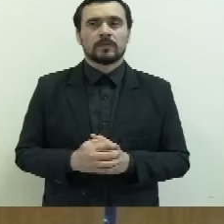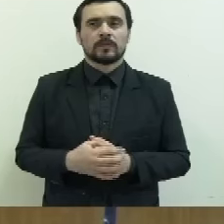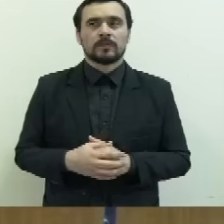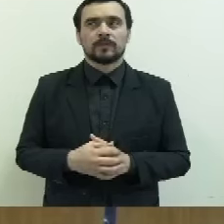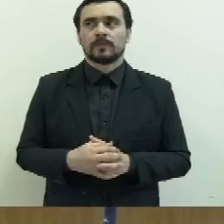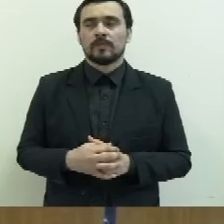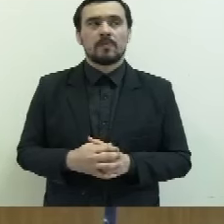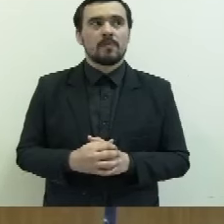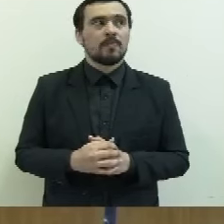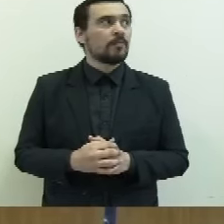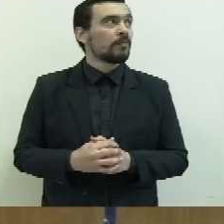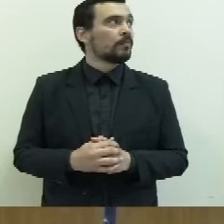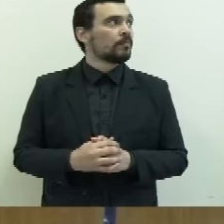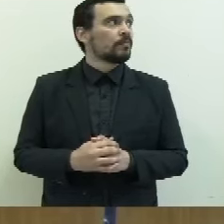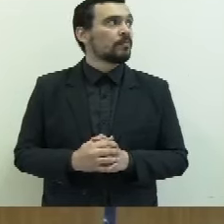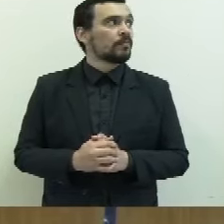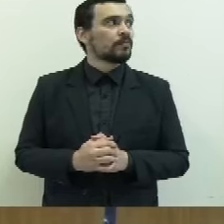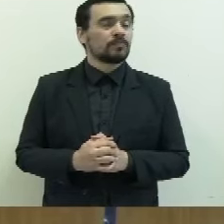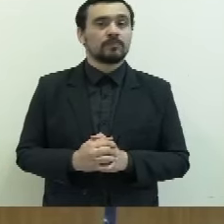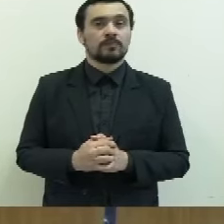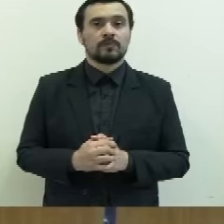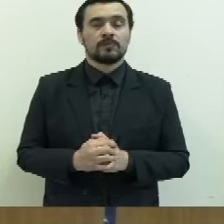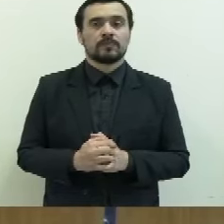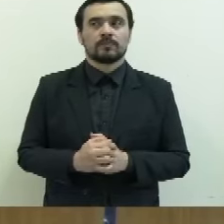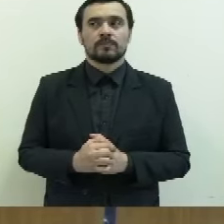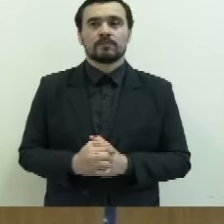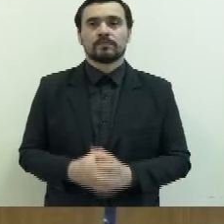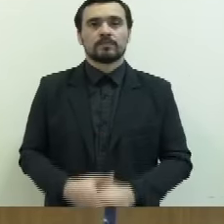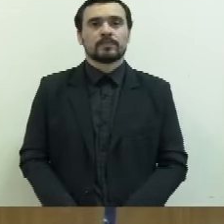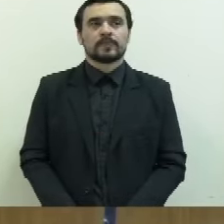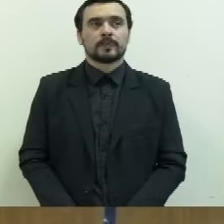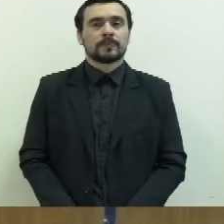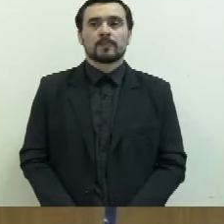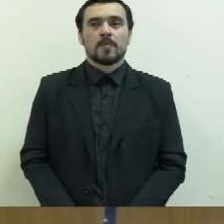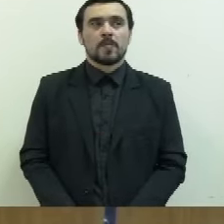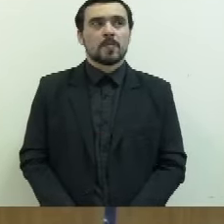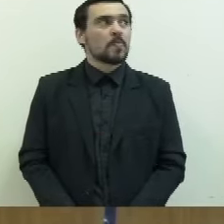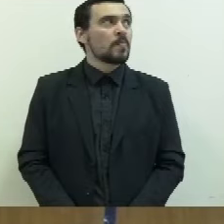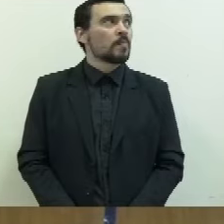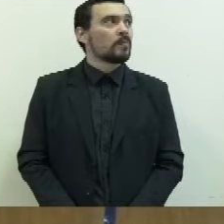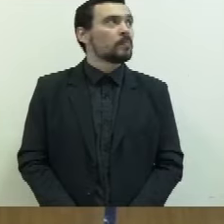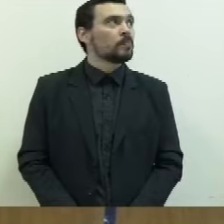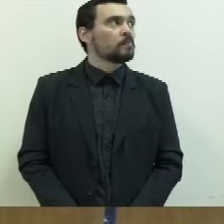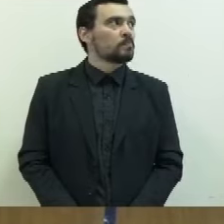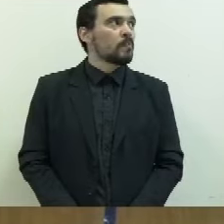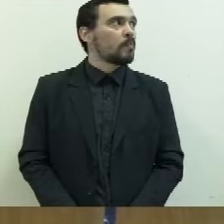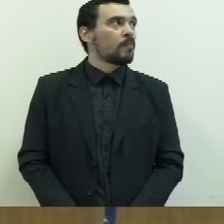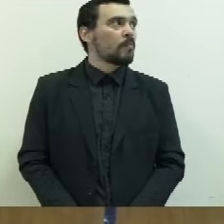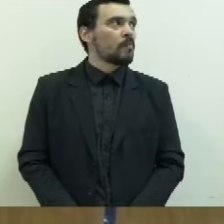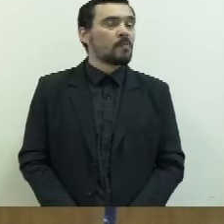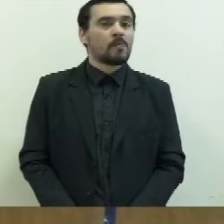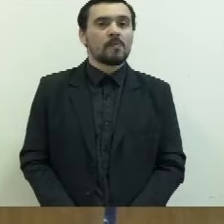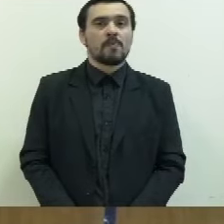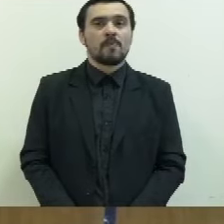dando mi informe final, podamos decir todos juntos, estamos mejor que hace 5 años. Y el futuro se